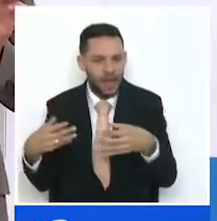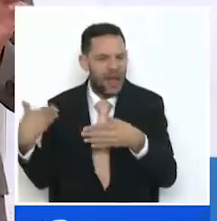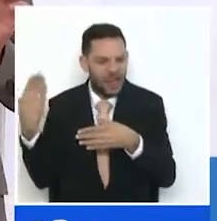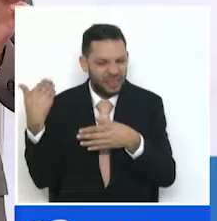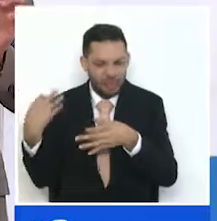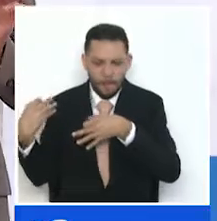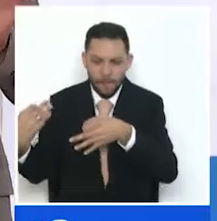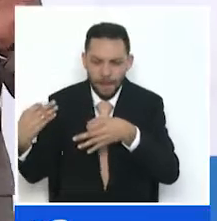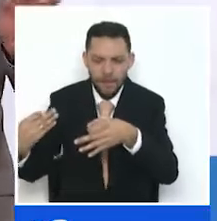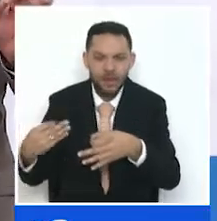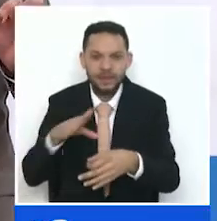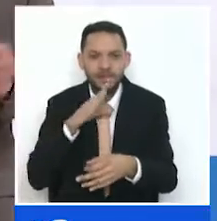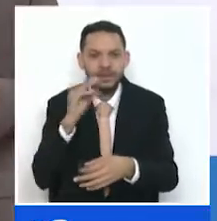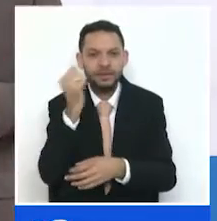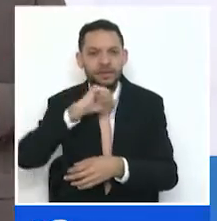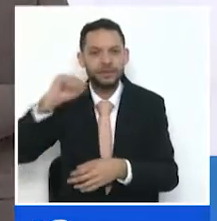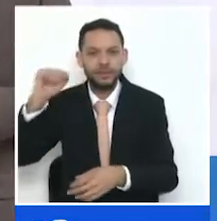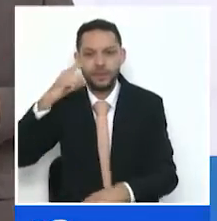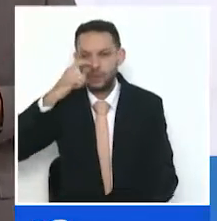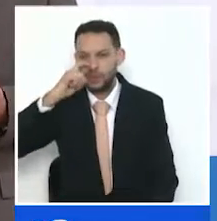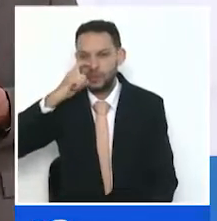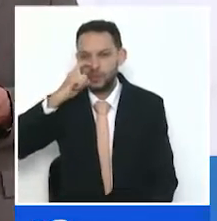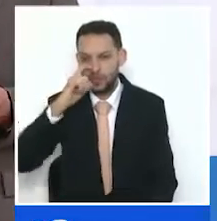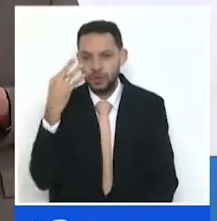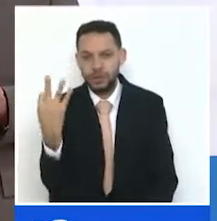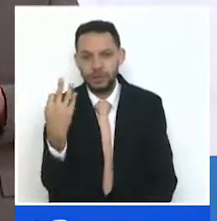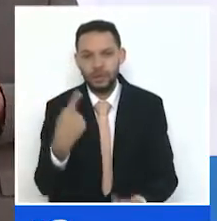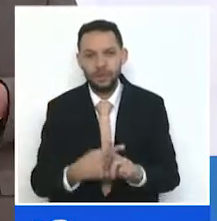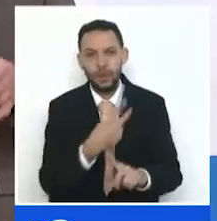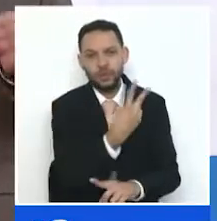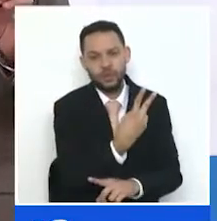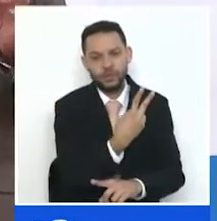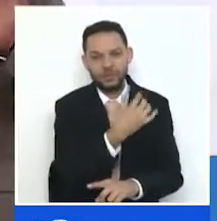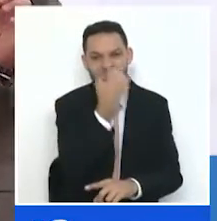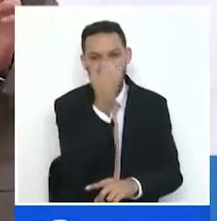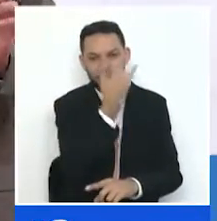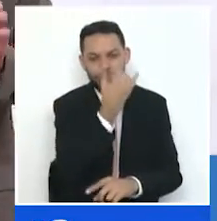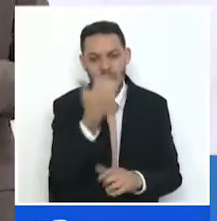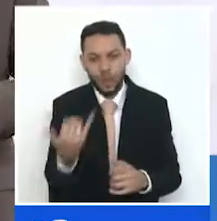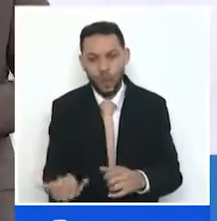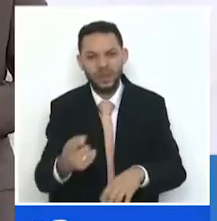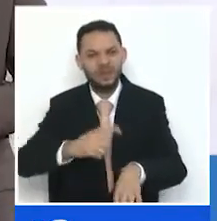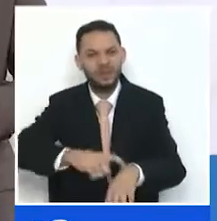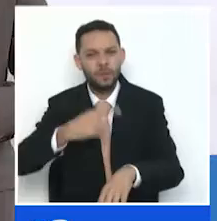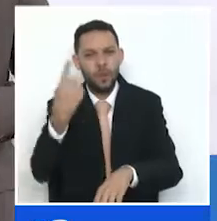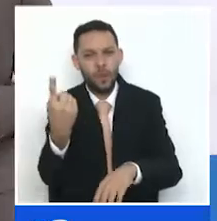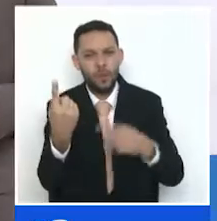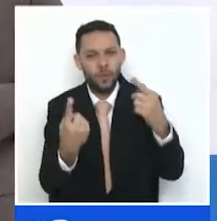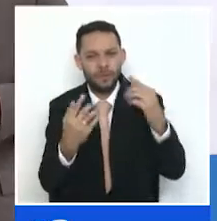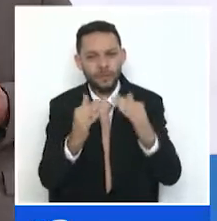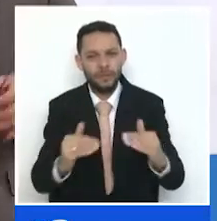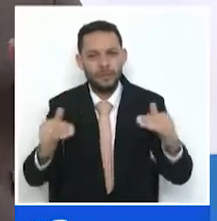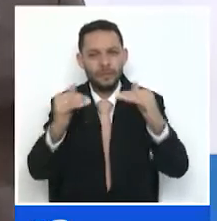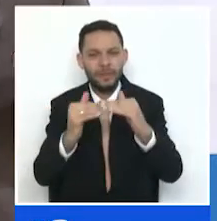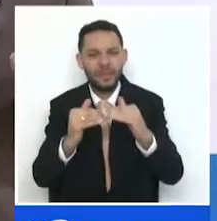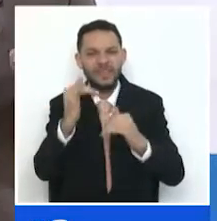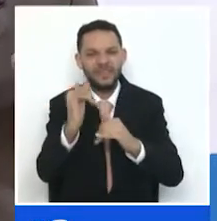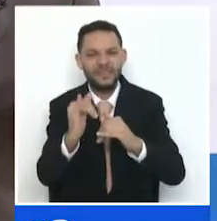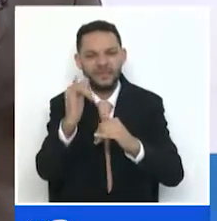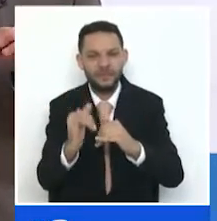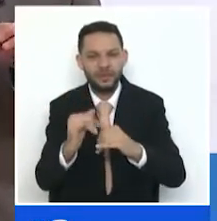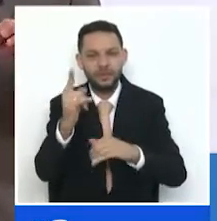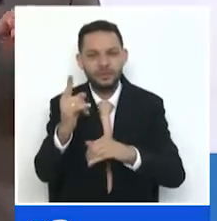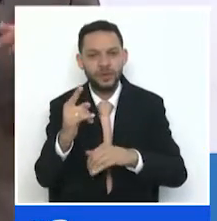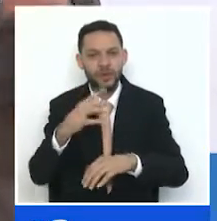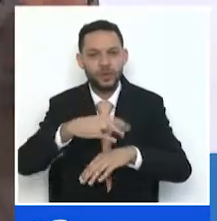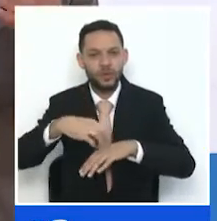jugó el primer partido, ganó Junior 3-2 ante Millonarios y a esta hora está 1-1 el compromiso en la ciudad de Ibagué entre el equipo Deportes